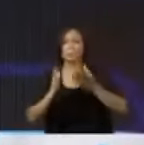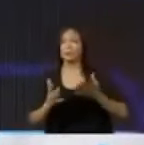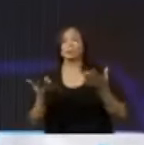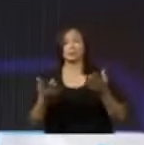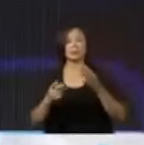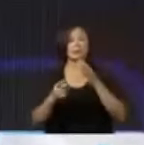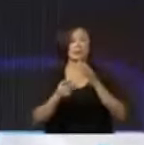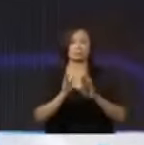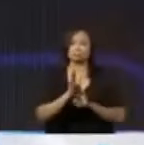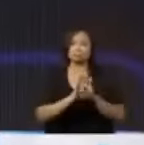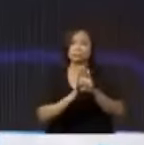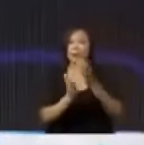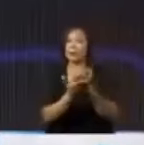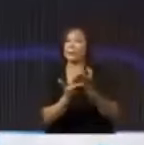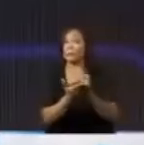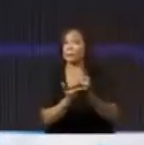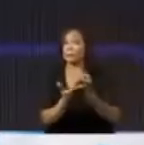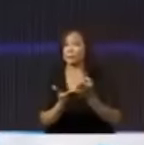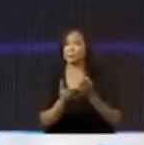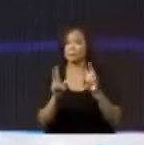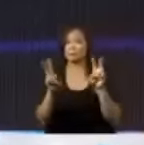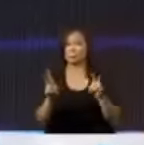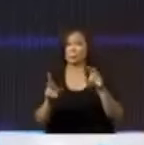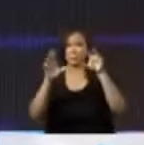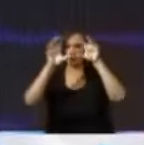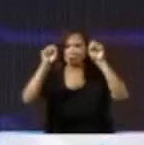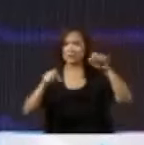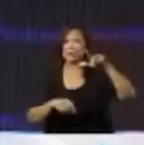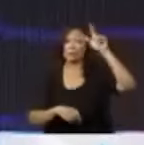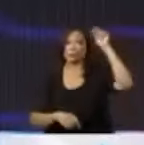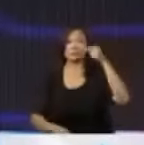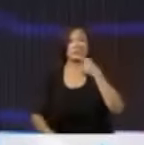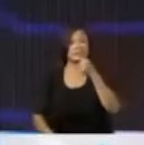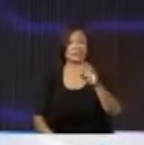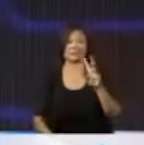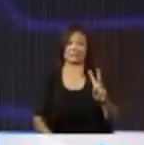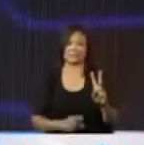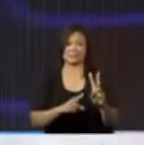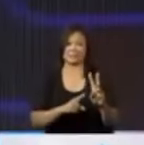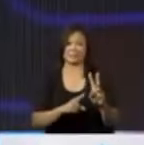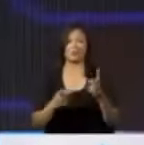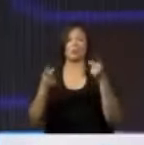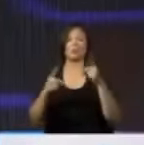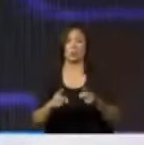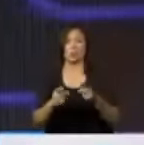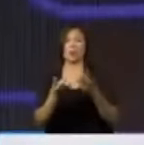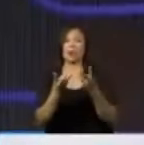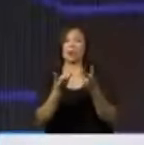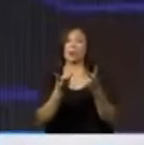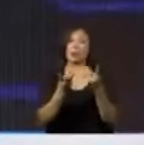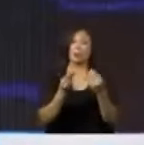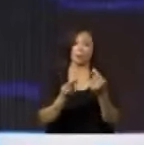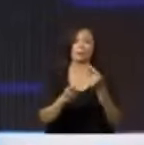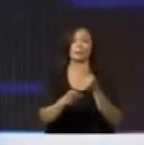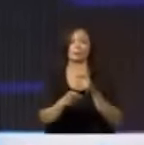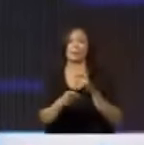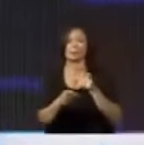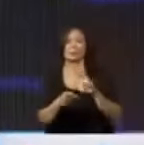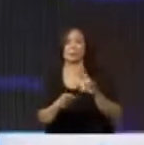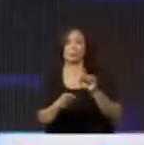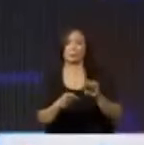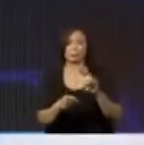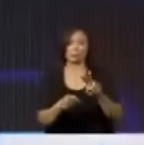Si fuéramos a hablar de crecimiento económico, aunque el presidente Abinader insiste que tiene 6, cuando ustedes hagan el cálculo se darán cuenta que